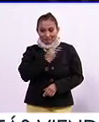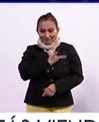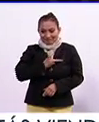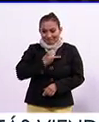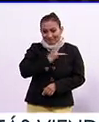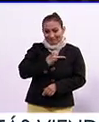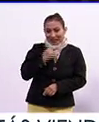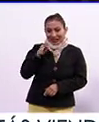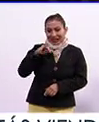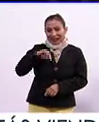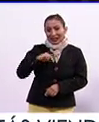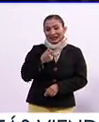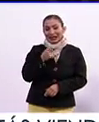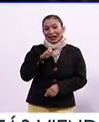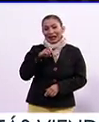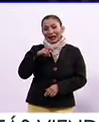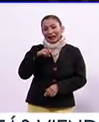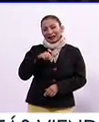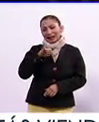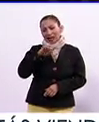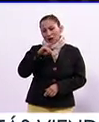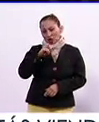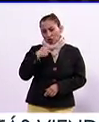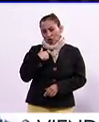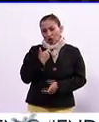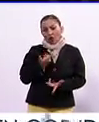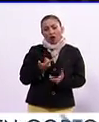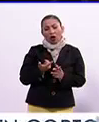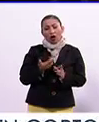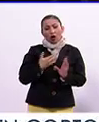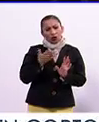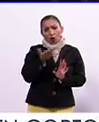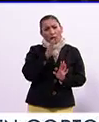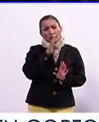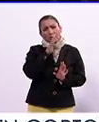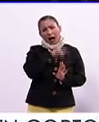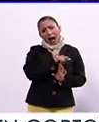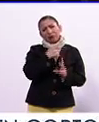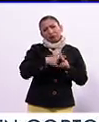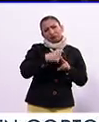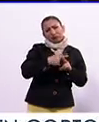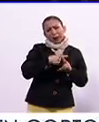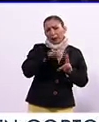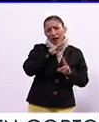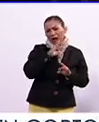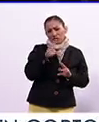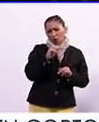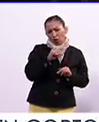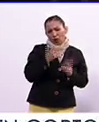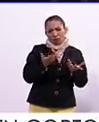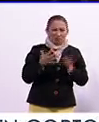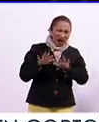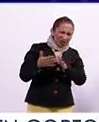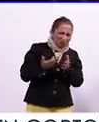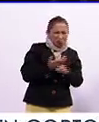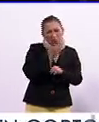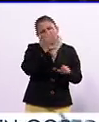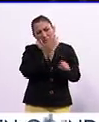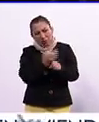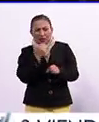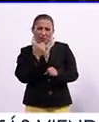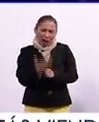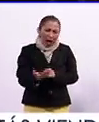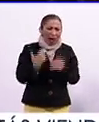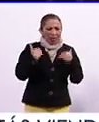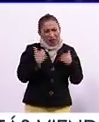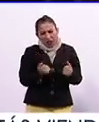ingeniero. Bueno, mire, yo no era malo para la aritmética y las matemáticas. Bueno, más o menos me iba bien,